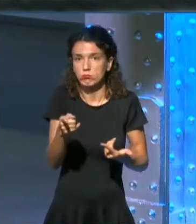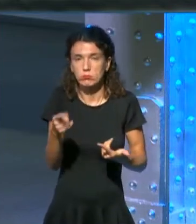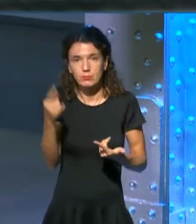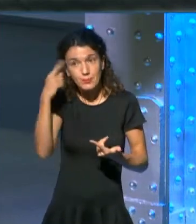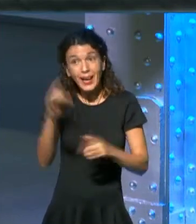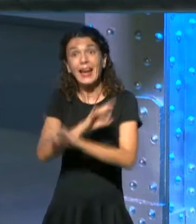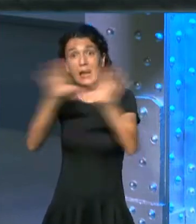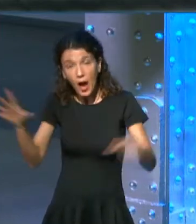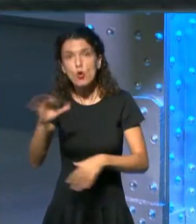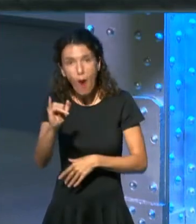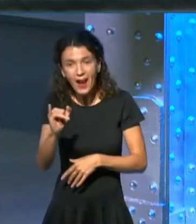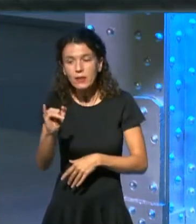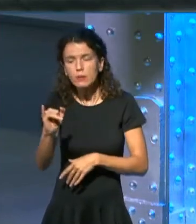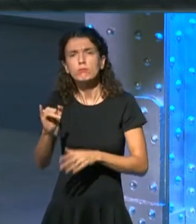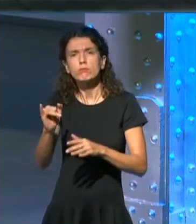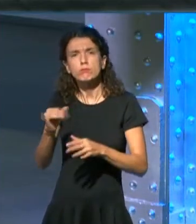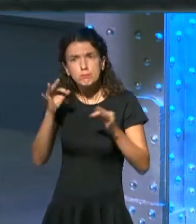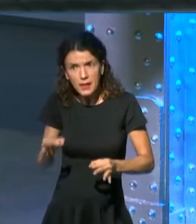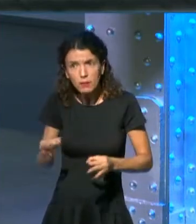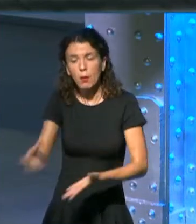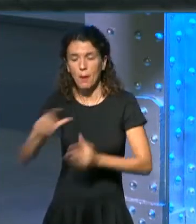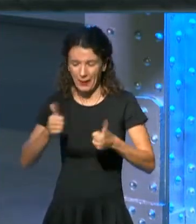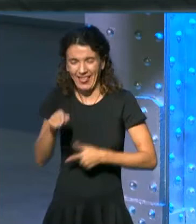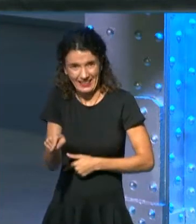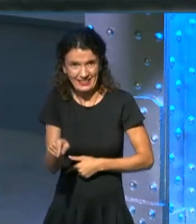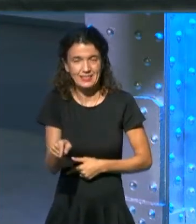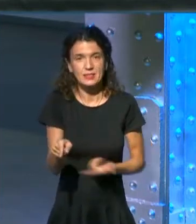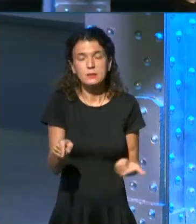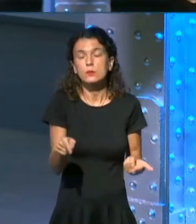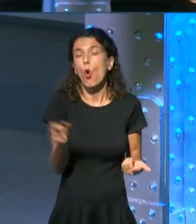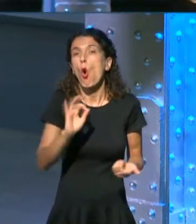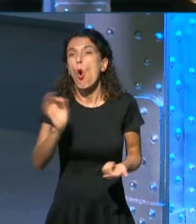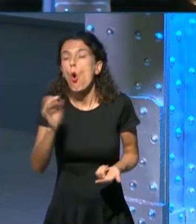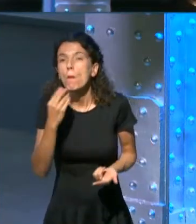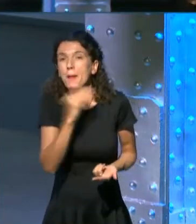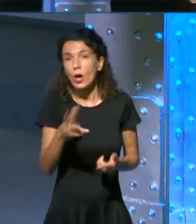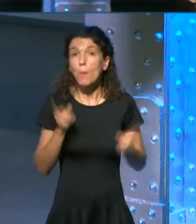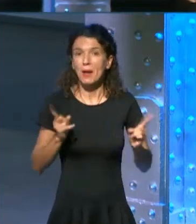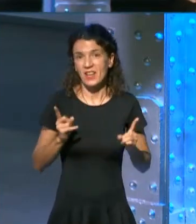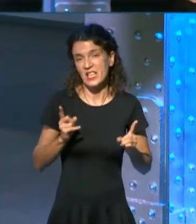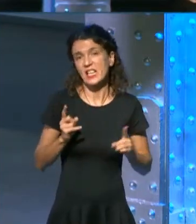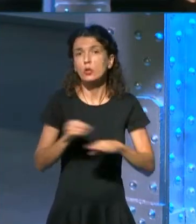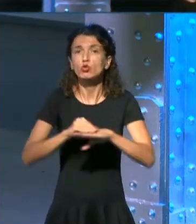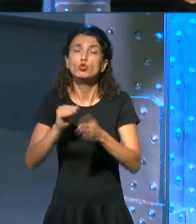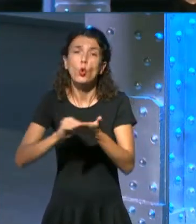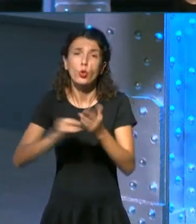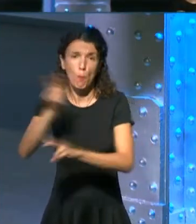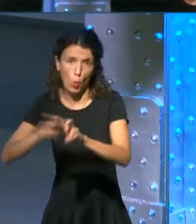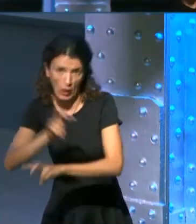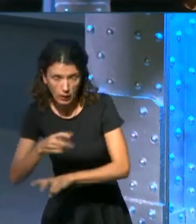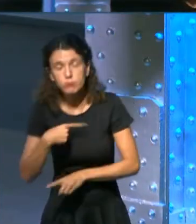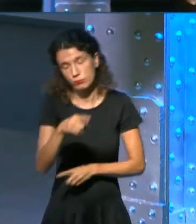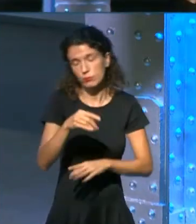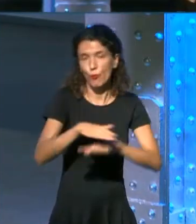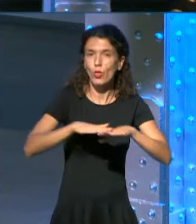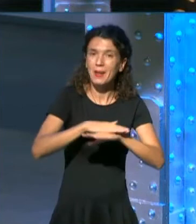tienes plenamente definido y estás seguro que te va a dar valor. O es mejor prevenir que curar. Esos son los fundamentos de estos